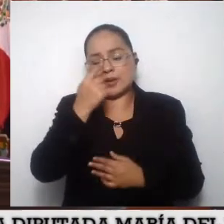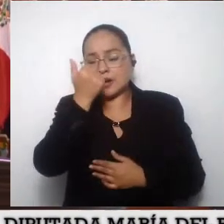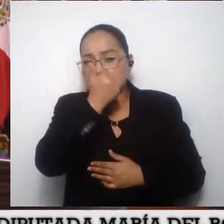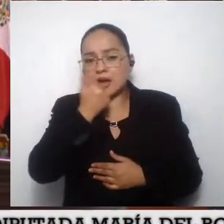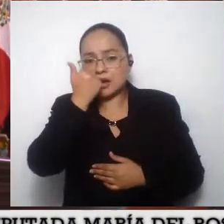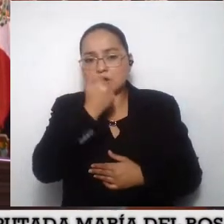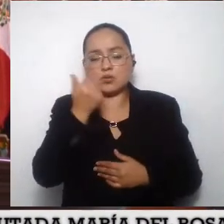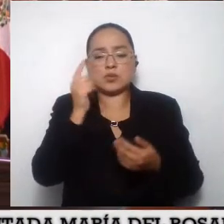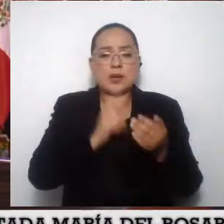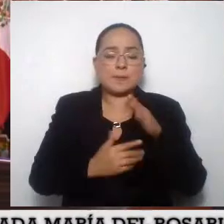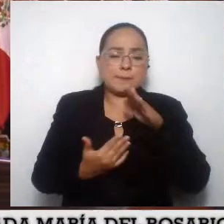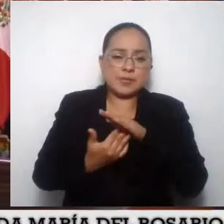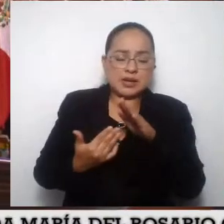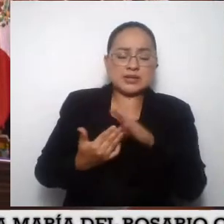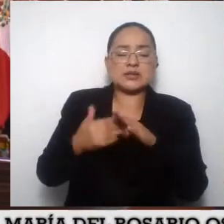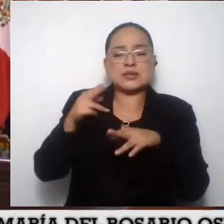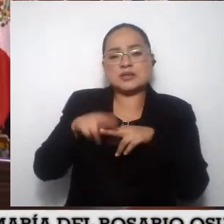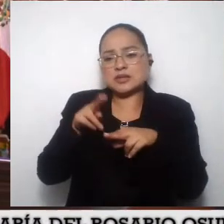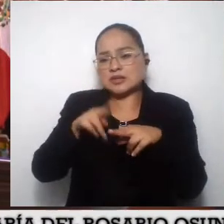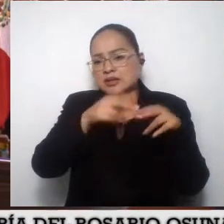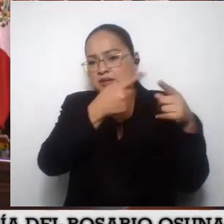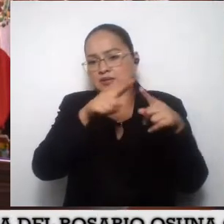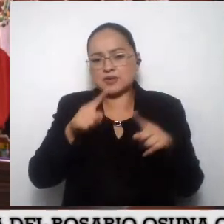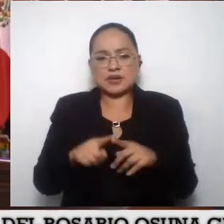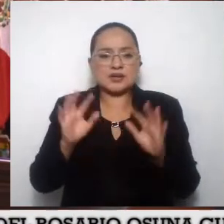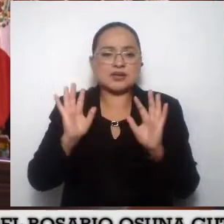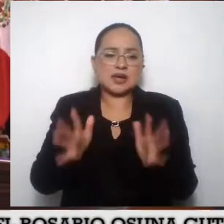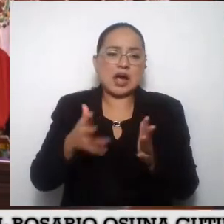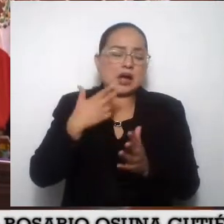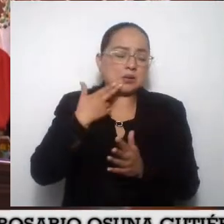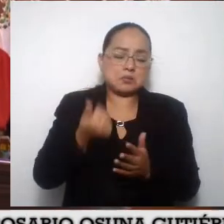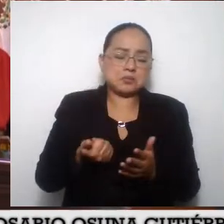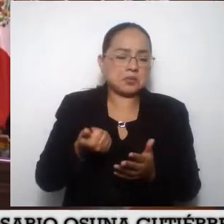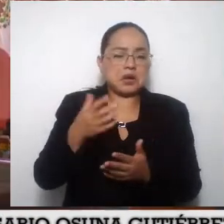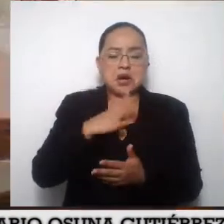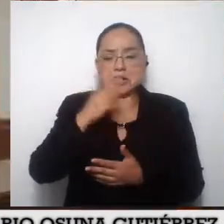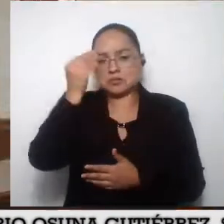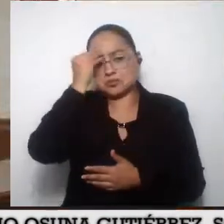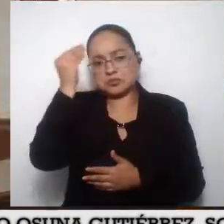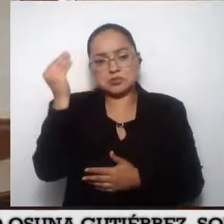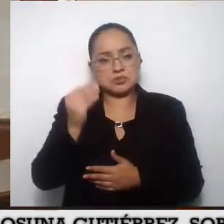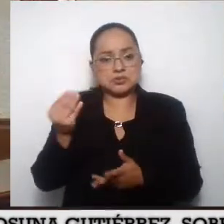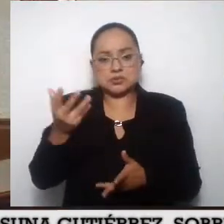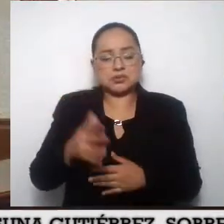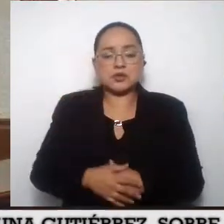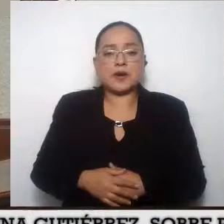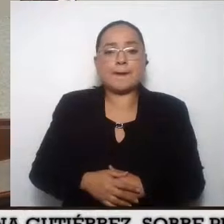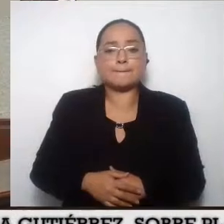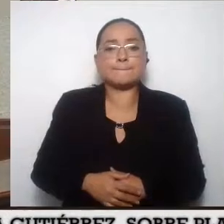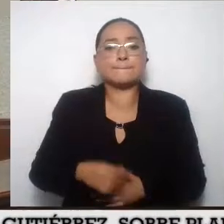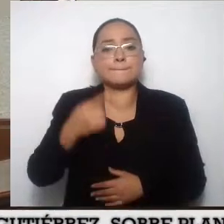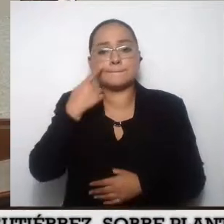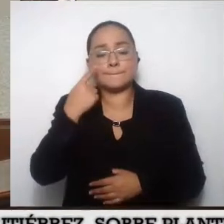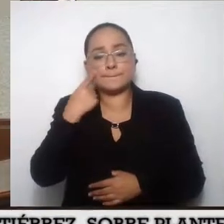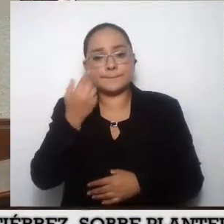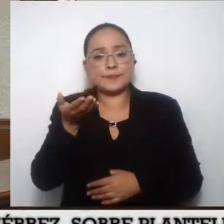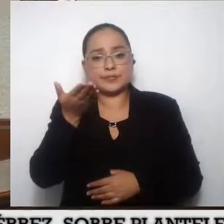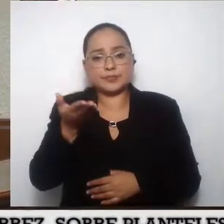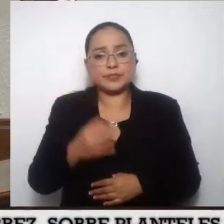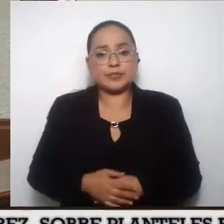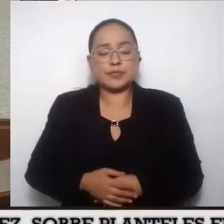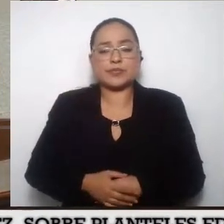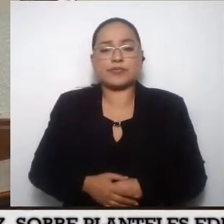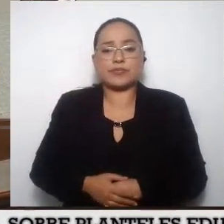no se encuentra en buenas condiciones, están en pésimas condiciones. aquí podemos observar